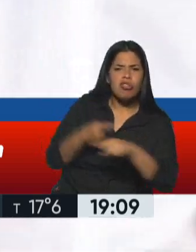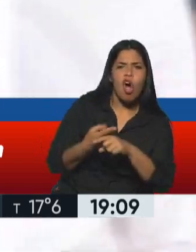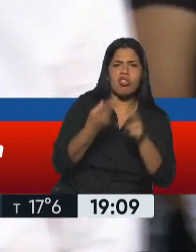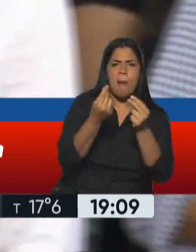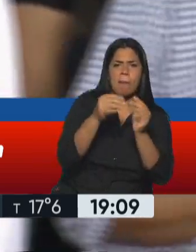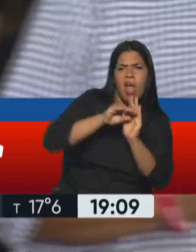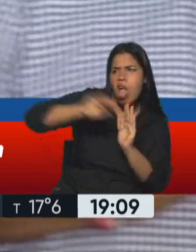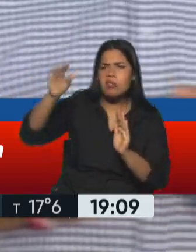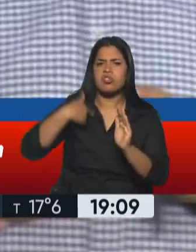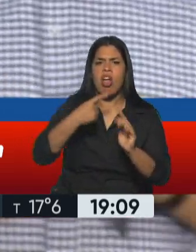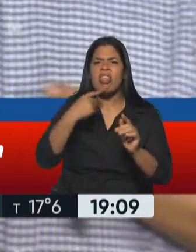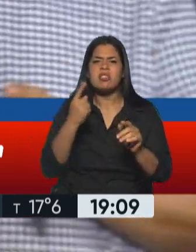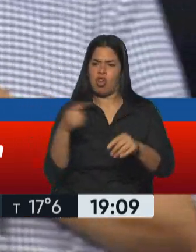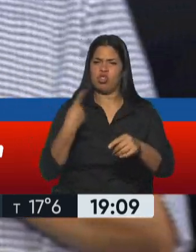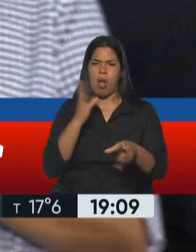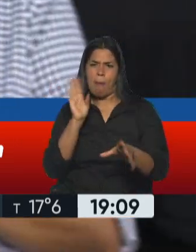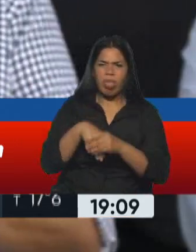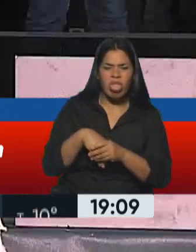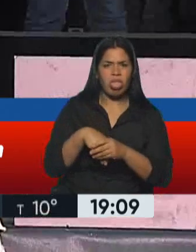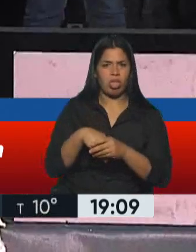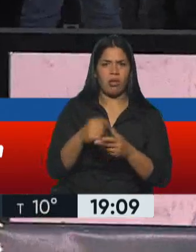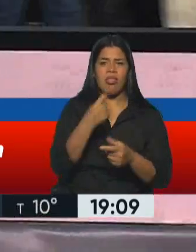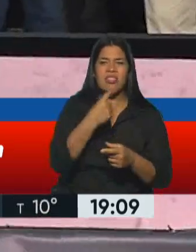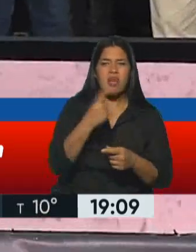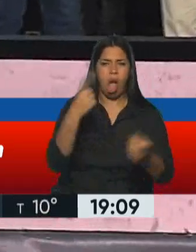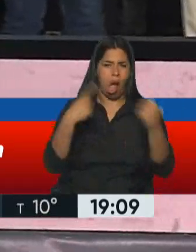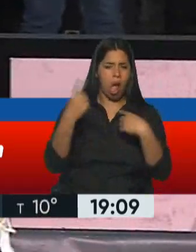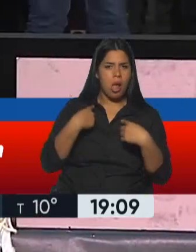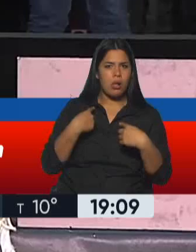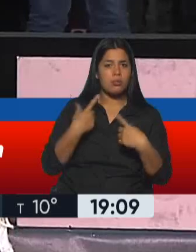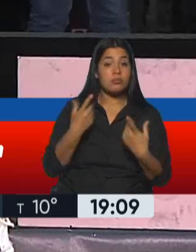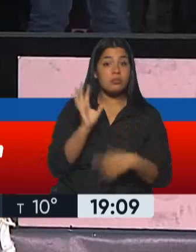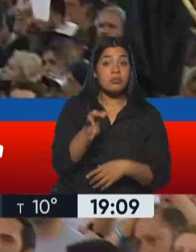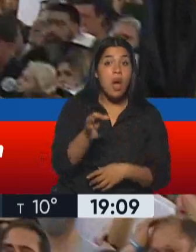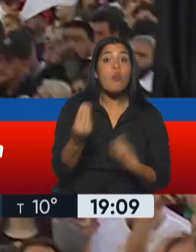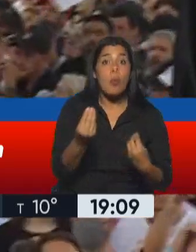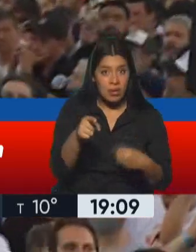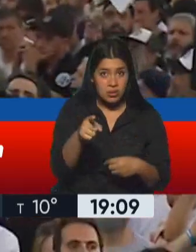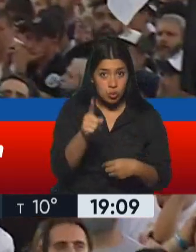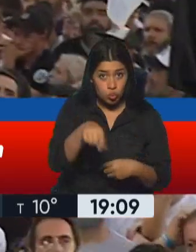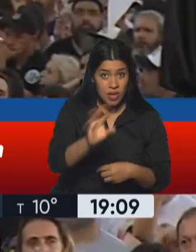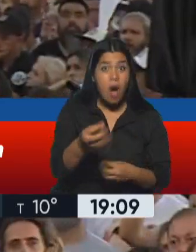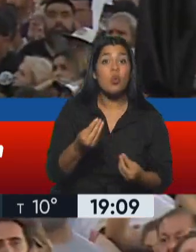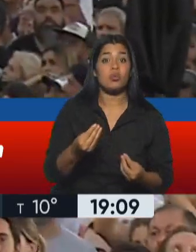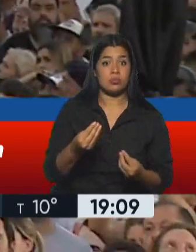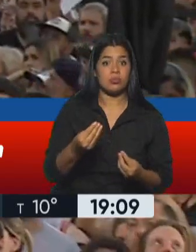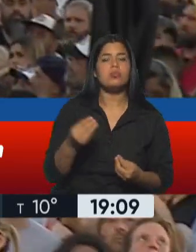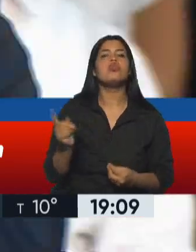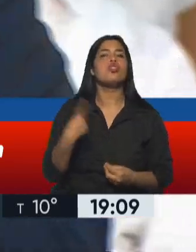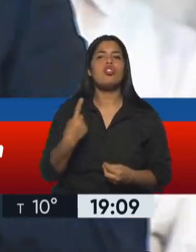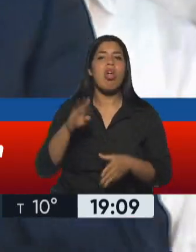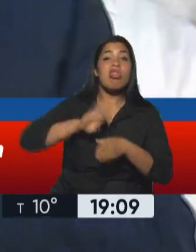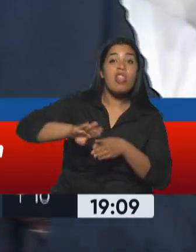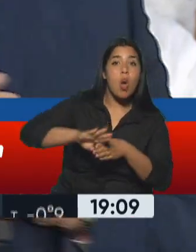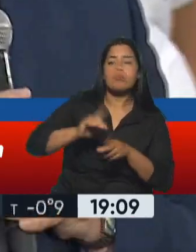decían intervencionistas, nos acusaban de las peores cosas. ¿Saben qué pasa, compañeros? Nosotros no tenemos